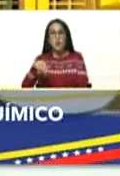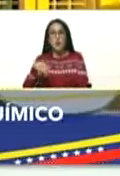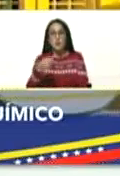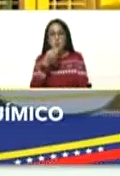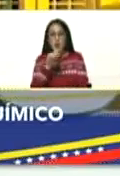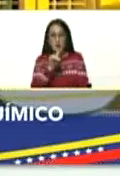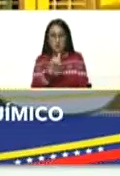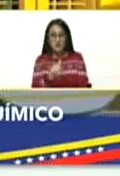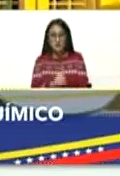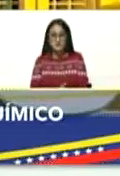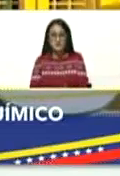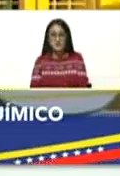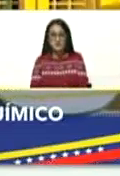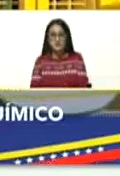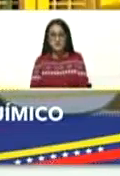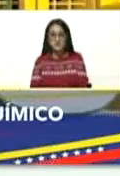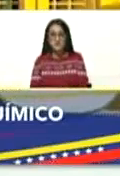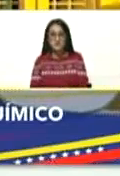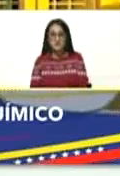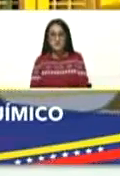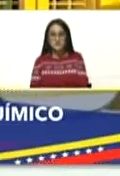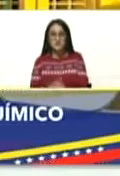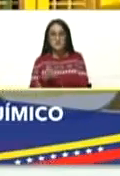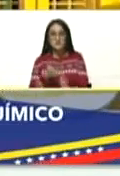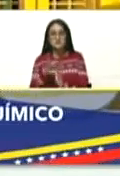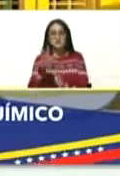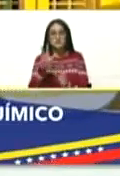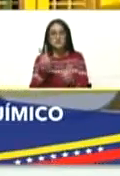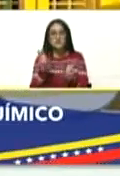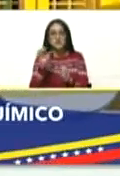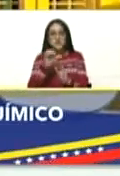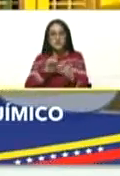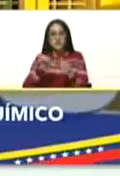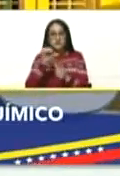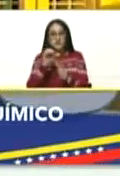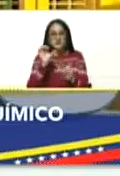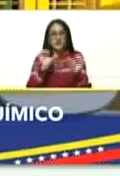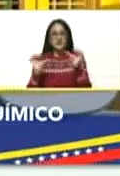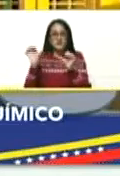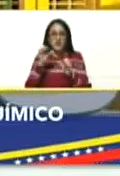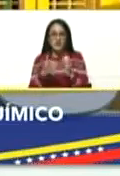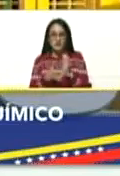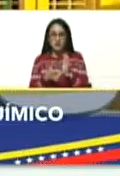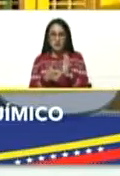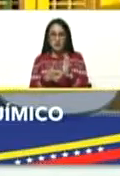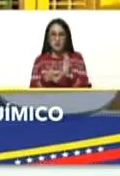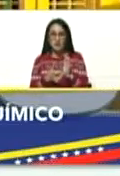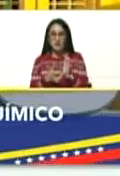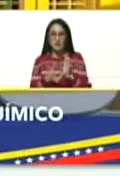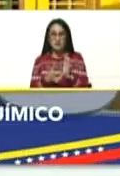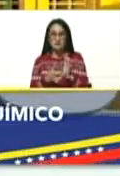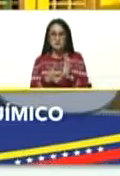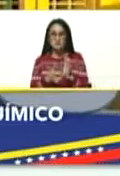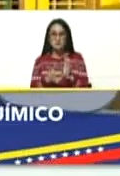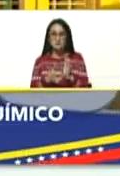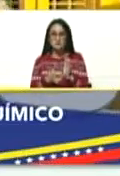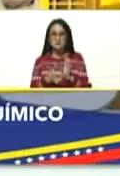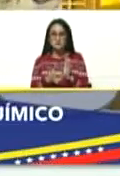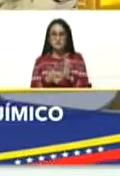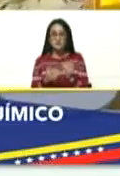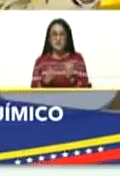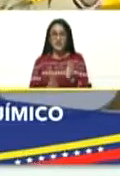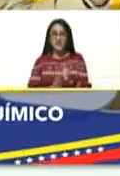buenas noticias sobre la cooperación científica y tecnológica con el gran